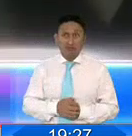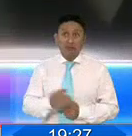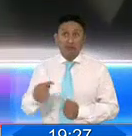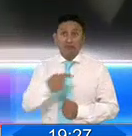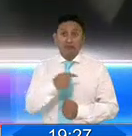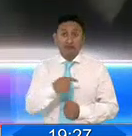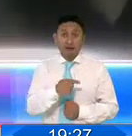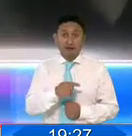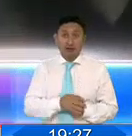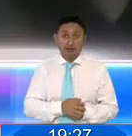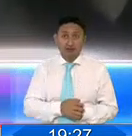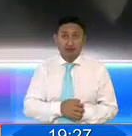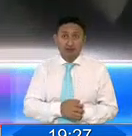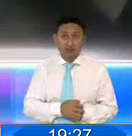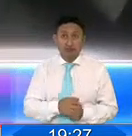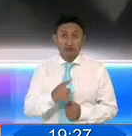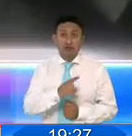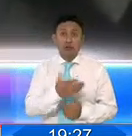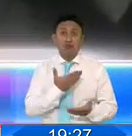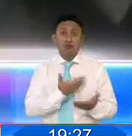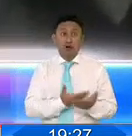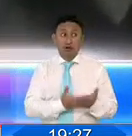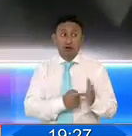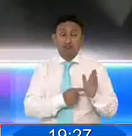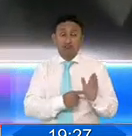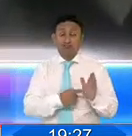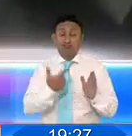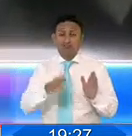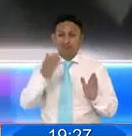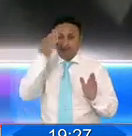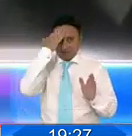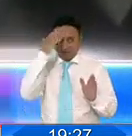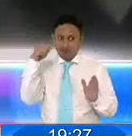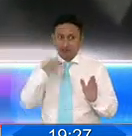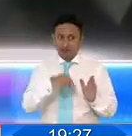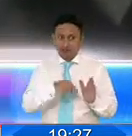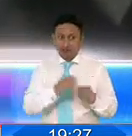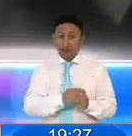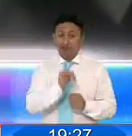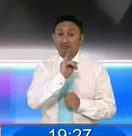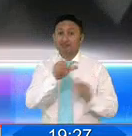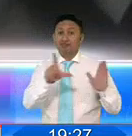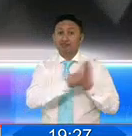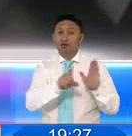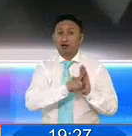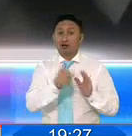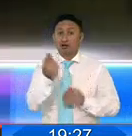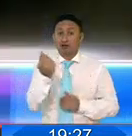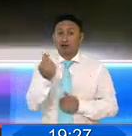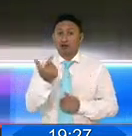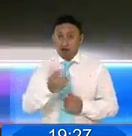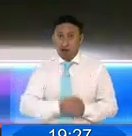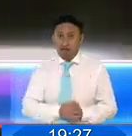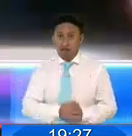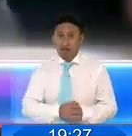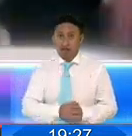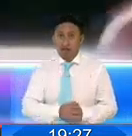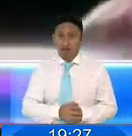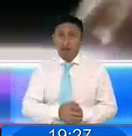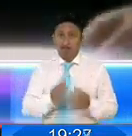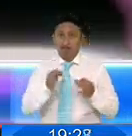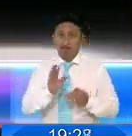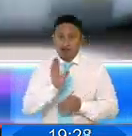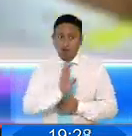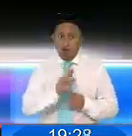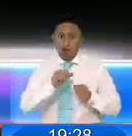Ese acto es un indicio muy potente para presumir el origen ilícito de este dinero. Fue precisamente la